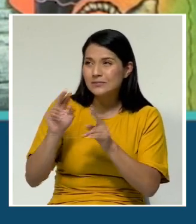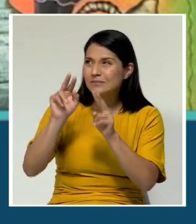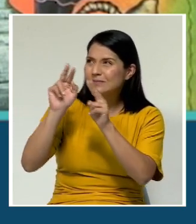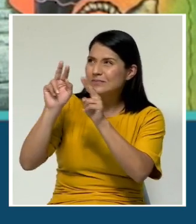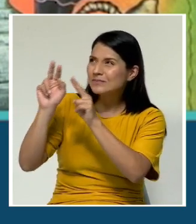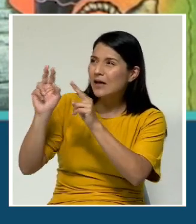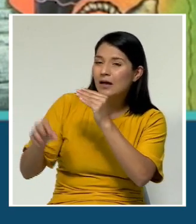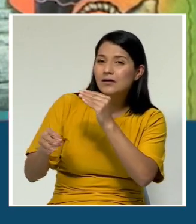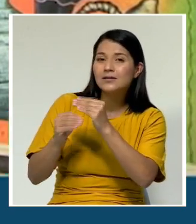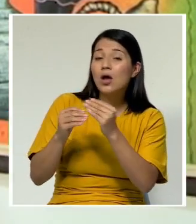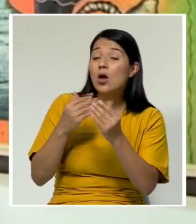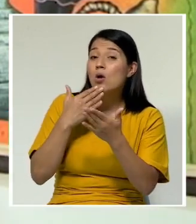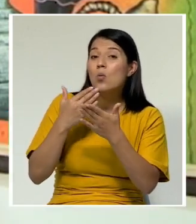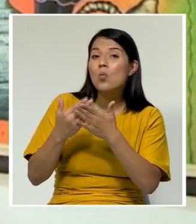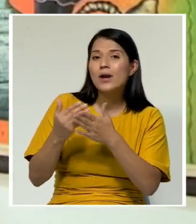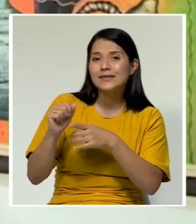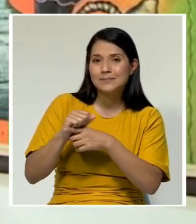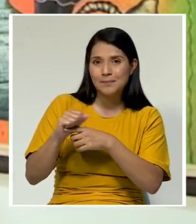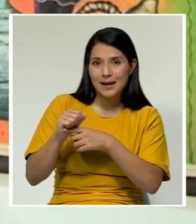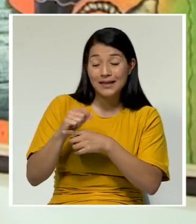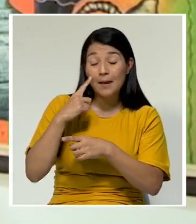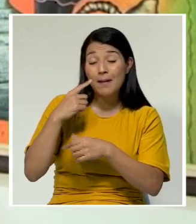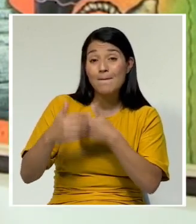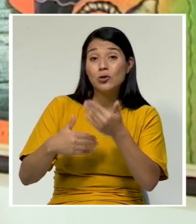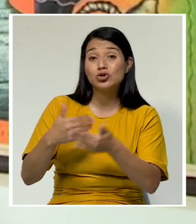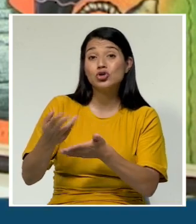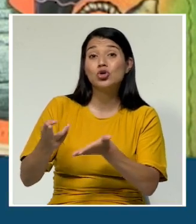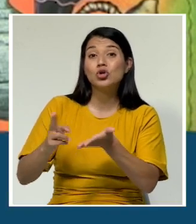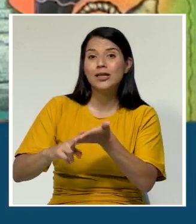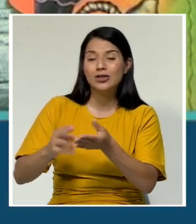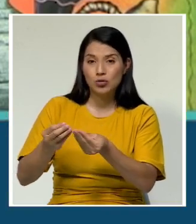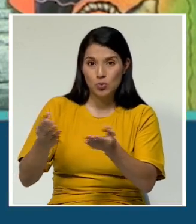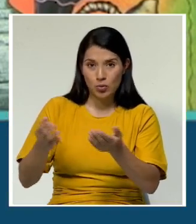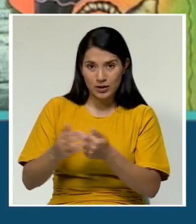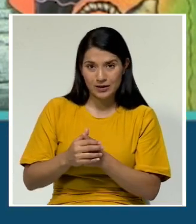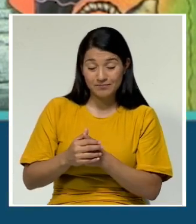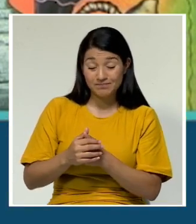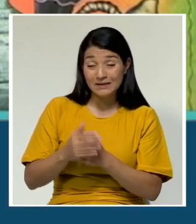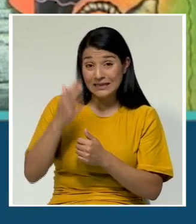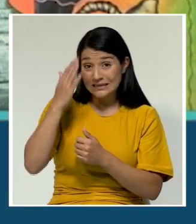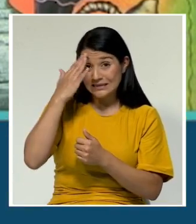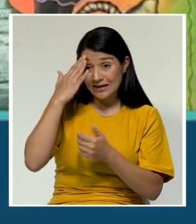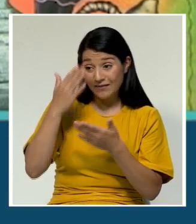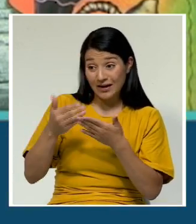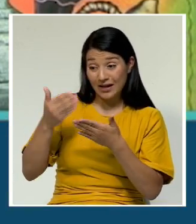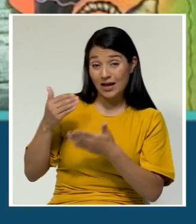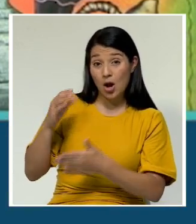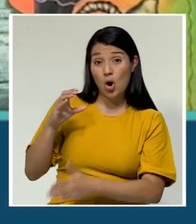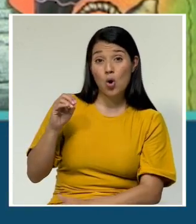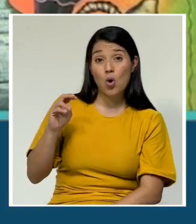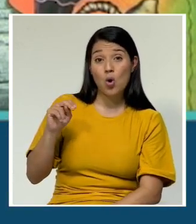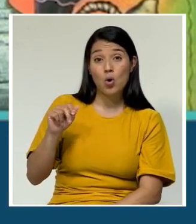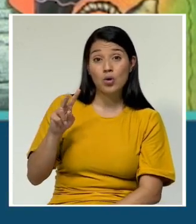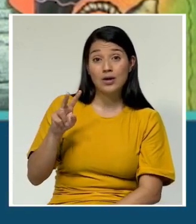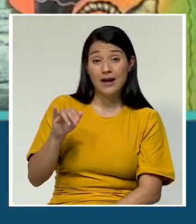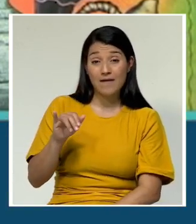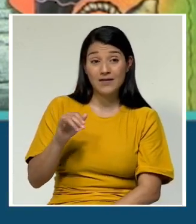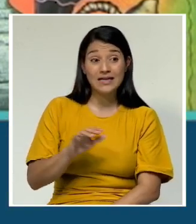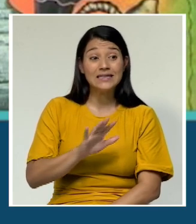para devolver parte de esa credibilidad a la ciudadanía, uno de los retos que afrontará la nueva administración será modificar los